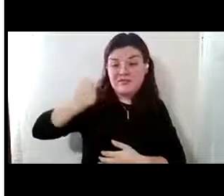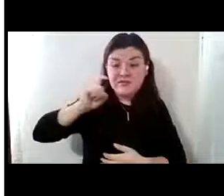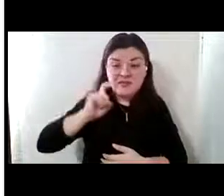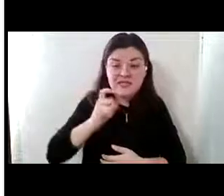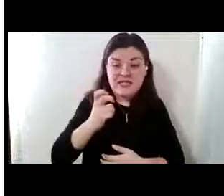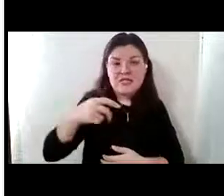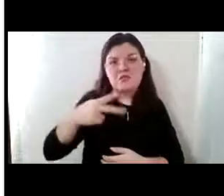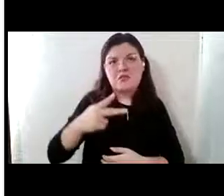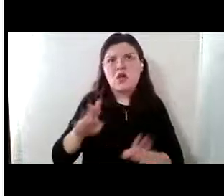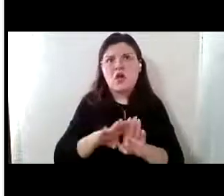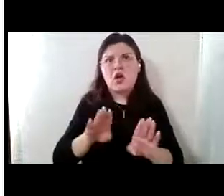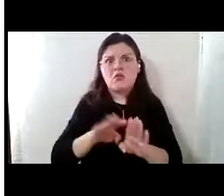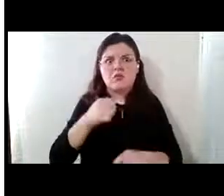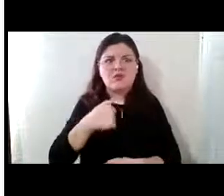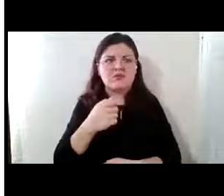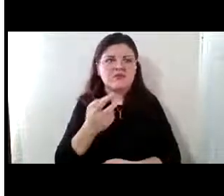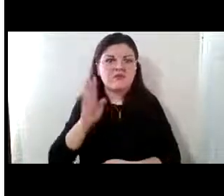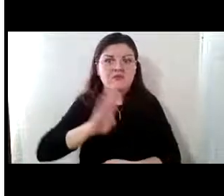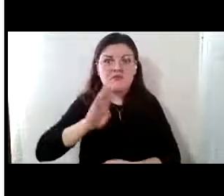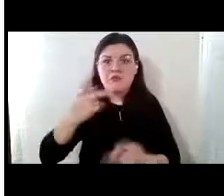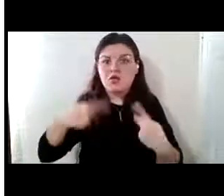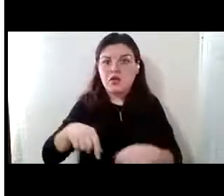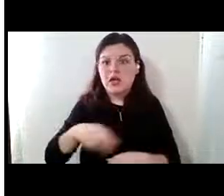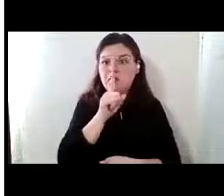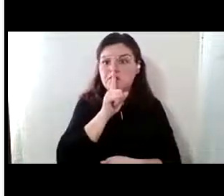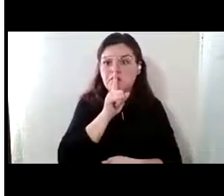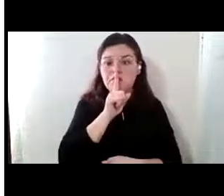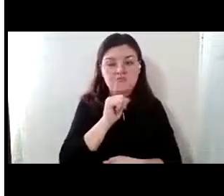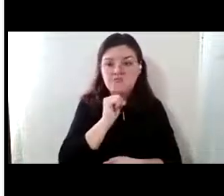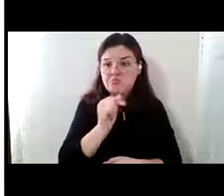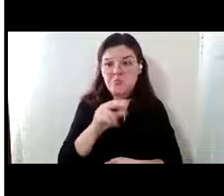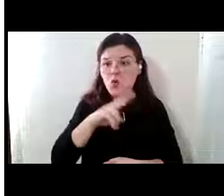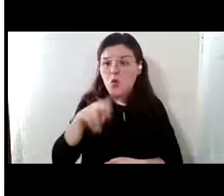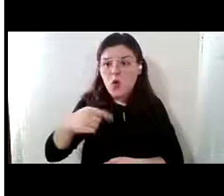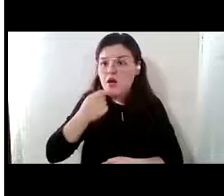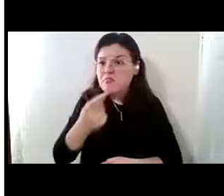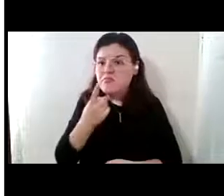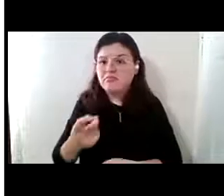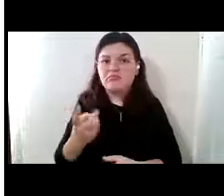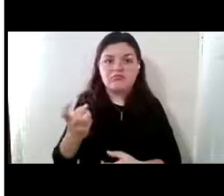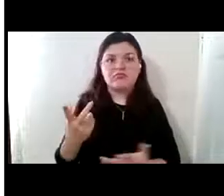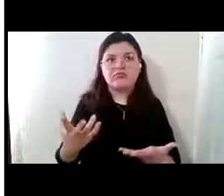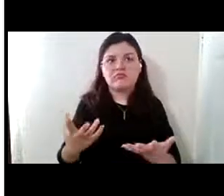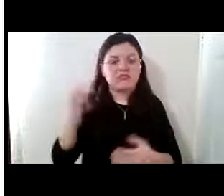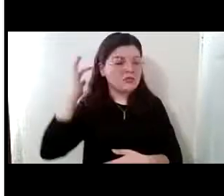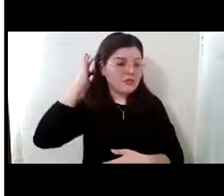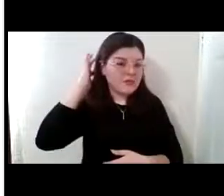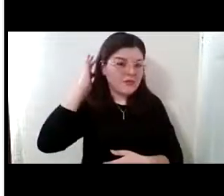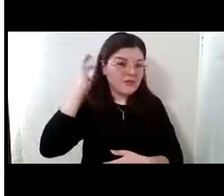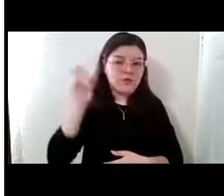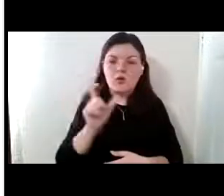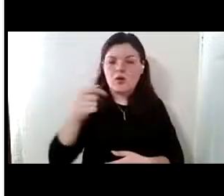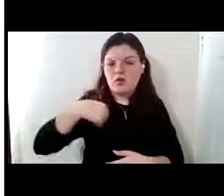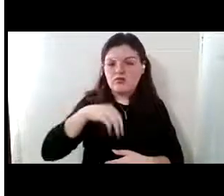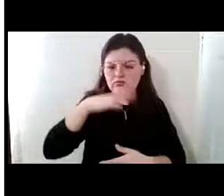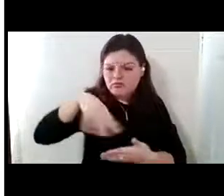personas que nunca lo dicen, ¿sí? Incluso justo cuando estaba buscando estos datos, en esta misma página que les mencioné,